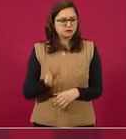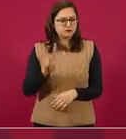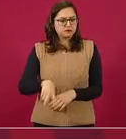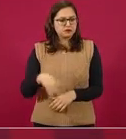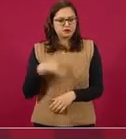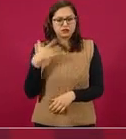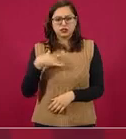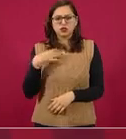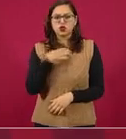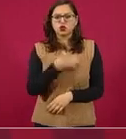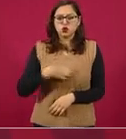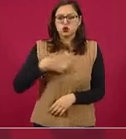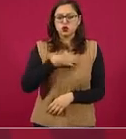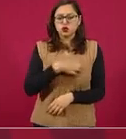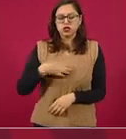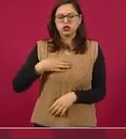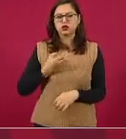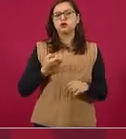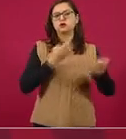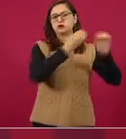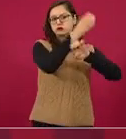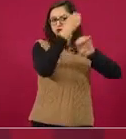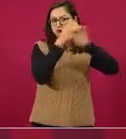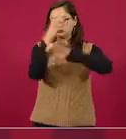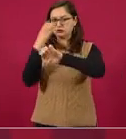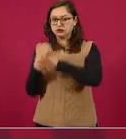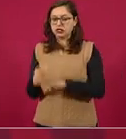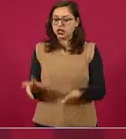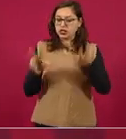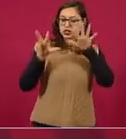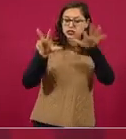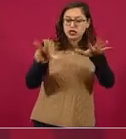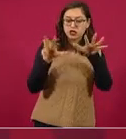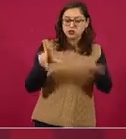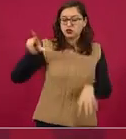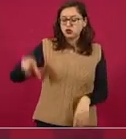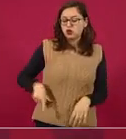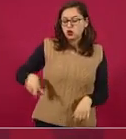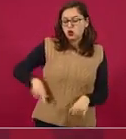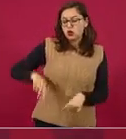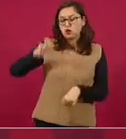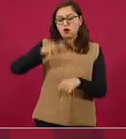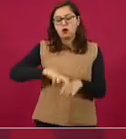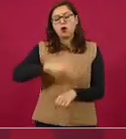bueno, gobernadoras y gobernadores, y la jefa de gobierno, 18,